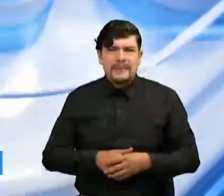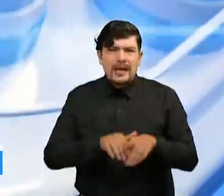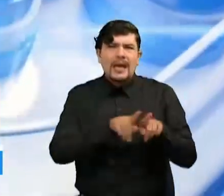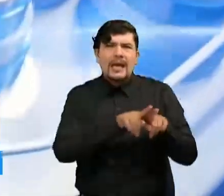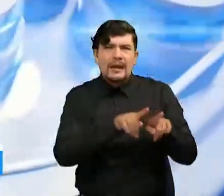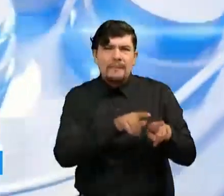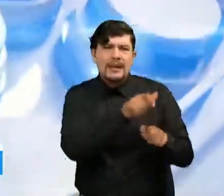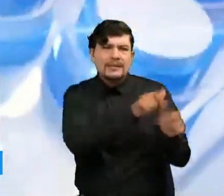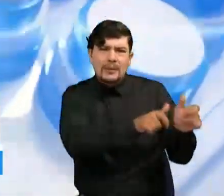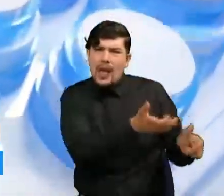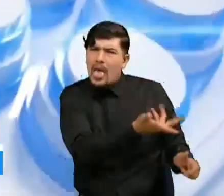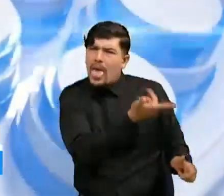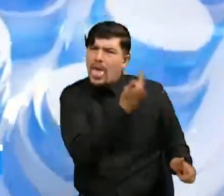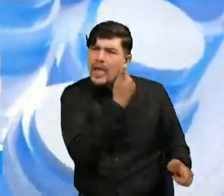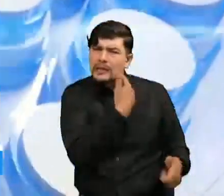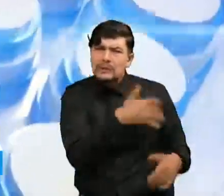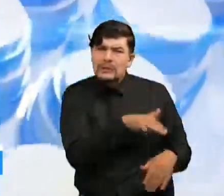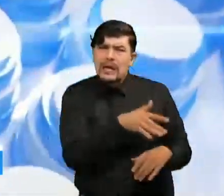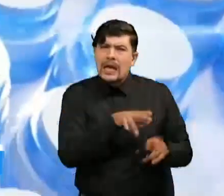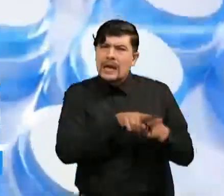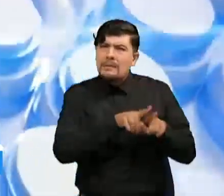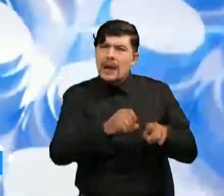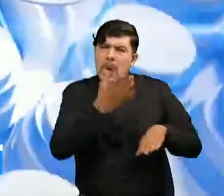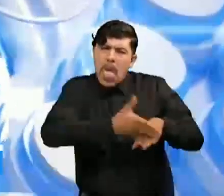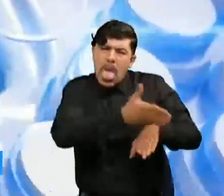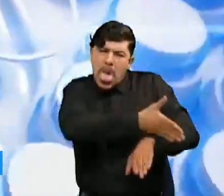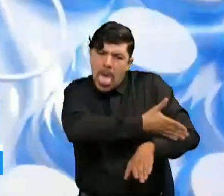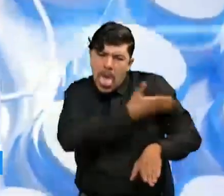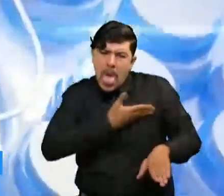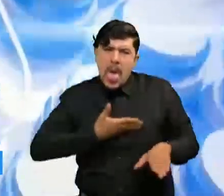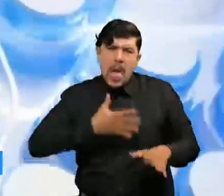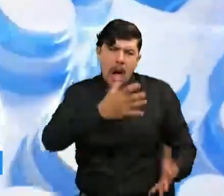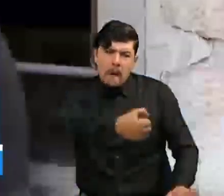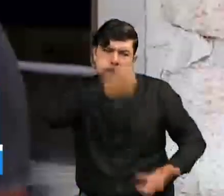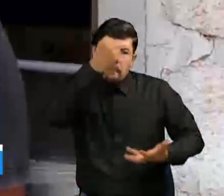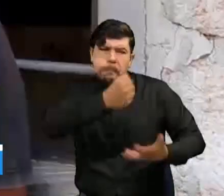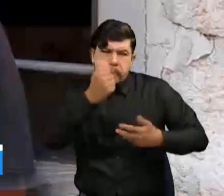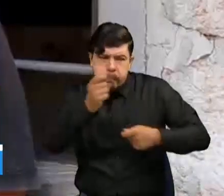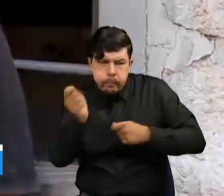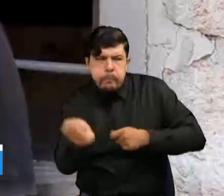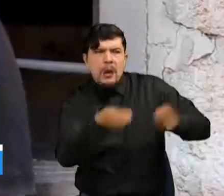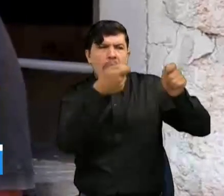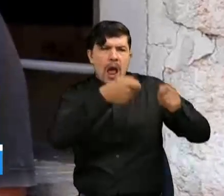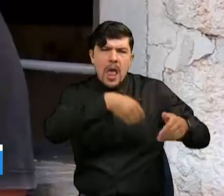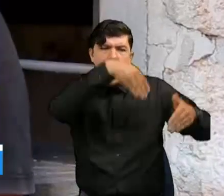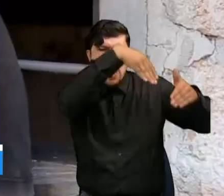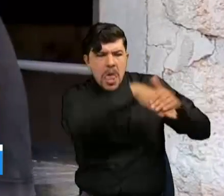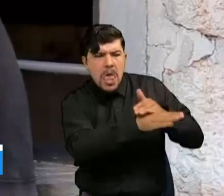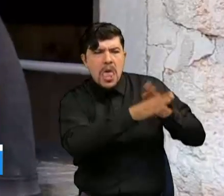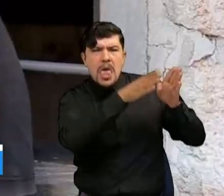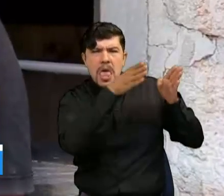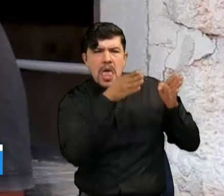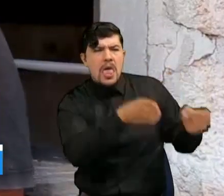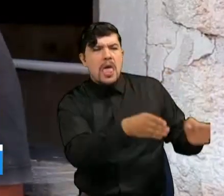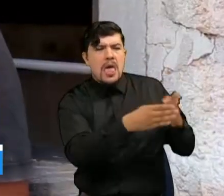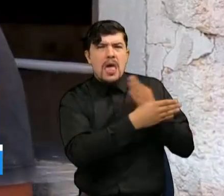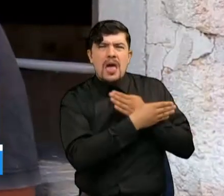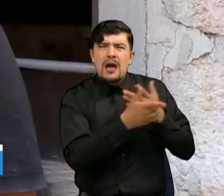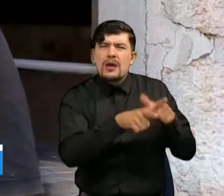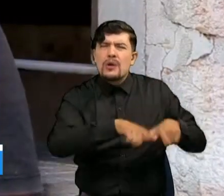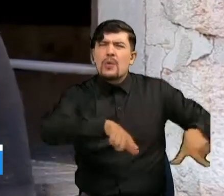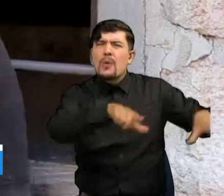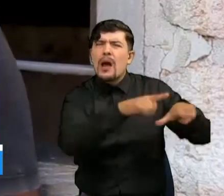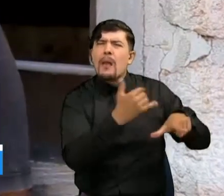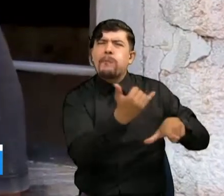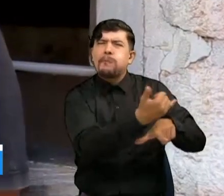picado y que tal es que realmente un costal y lo hayan enterrado pero para la plata negra ya allá donde vota